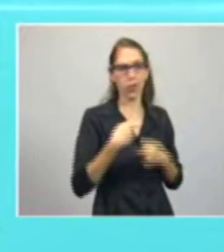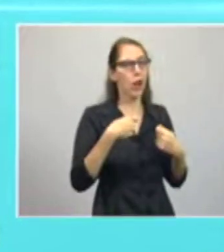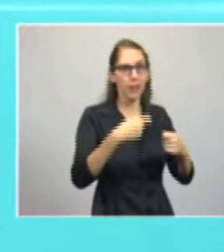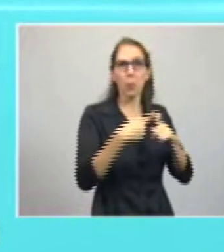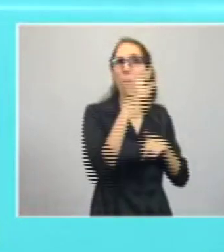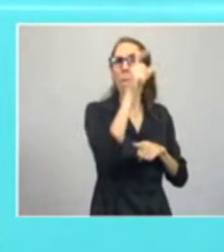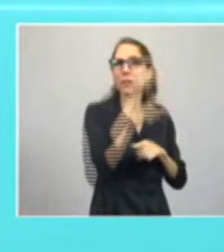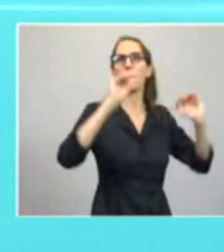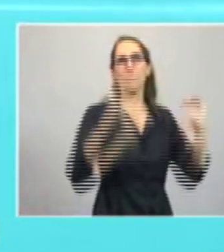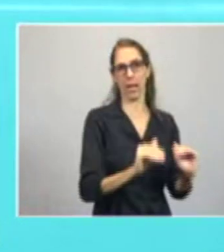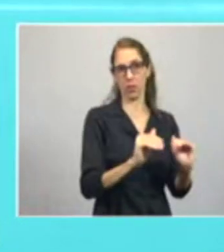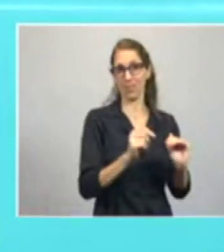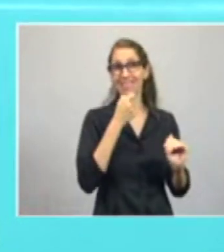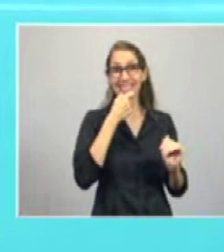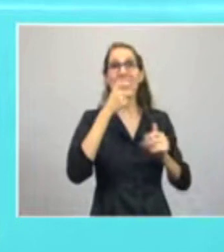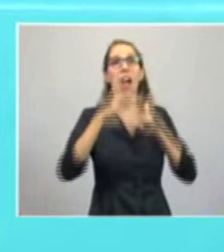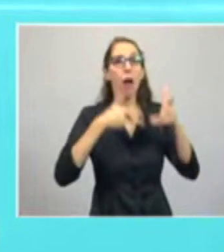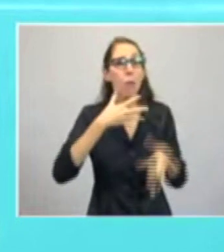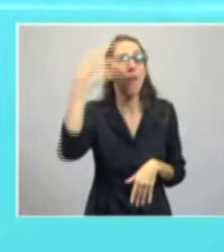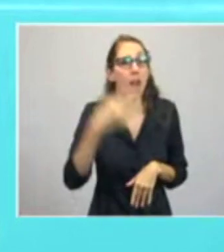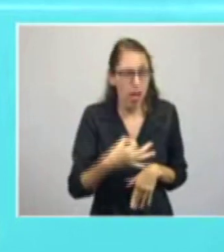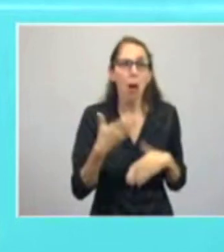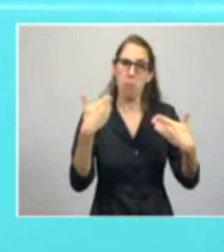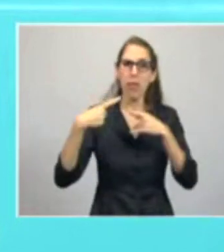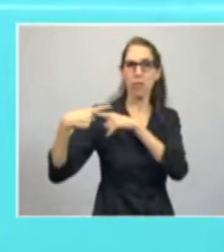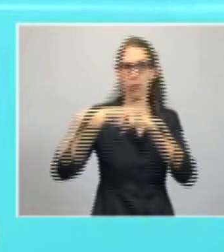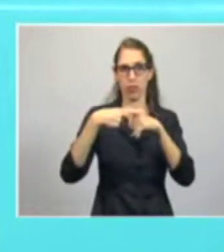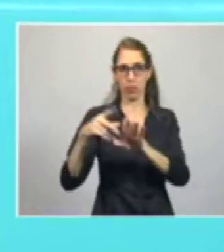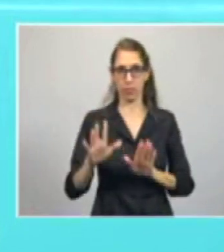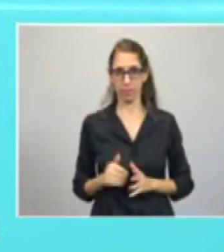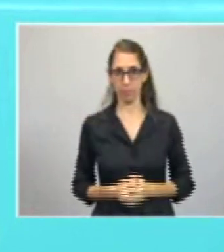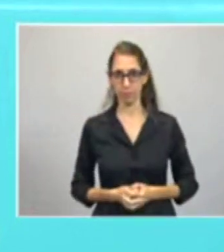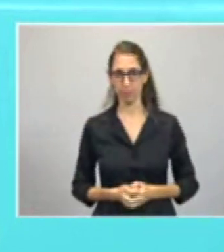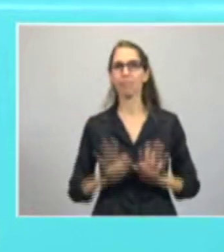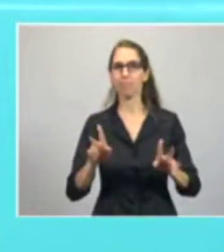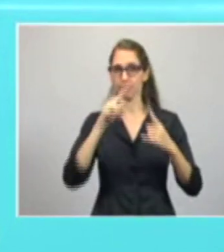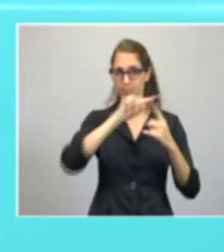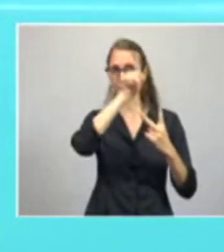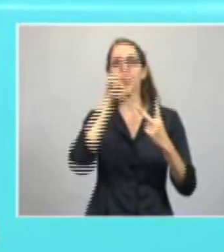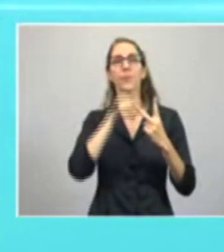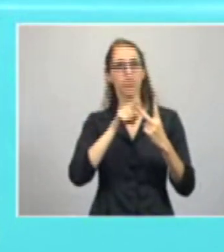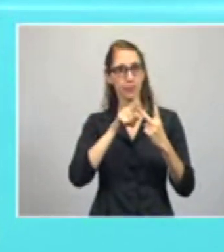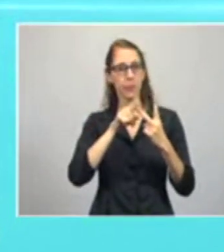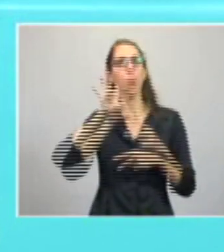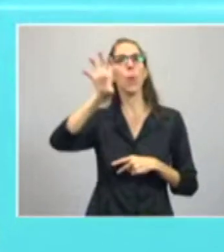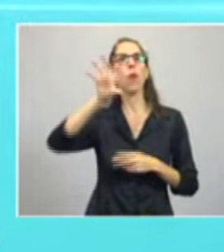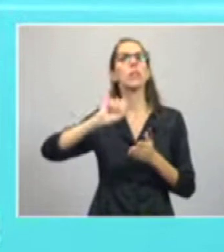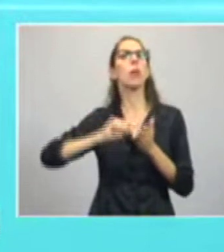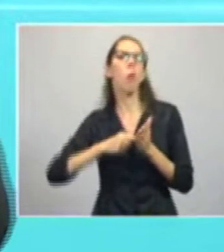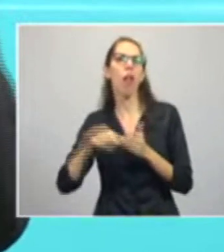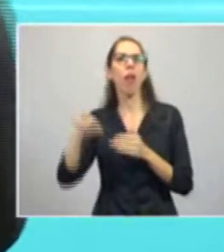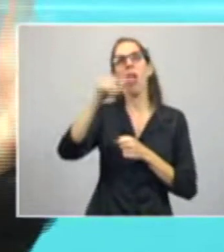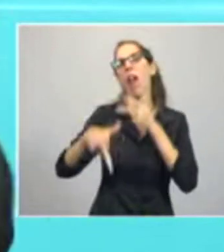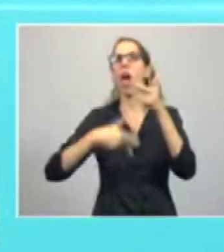verdad, es más fácil discutir lo que se quiere hacer. En segundo lugar, la Provincia de Buenos Aires, porque hablan mucho los